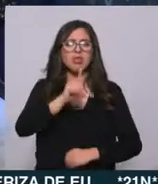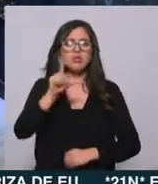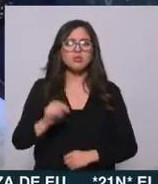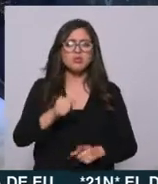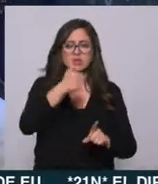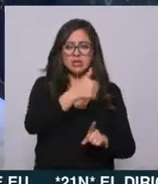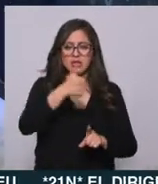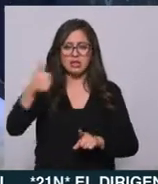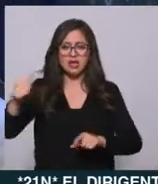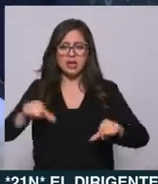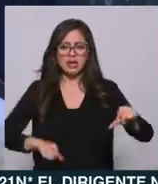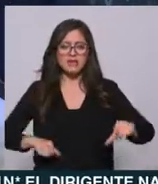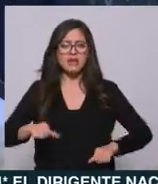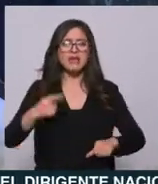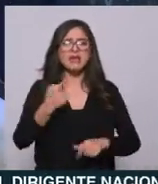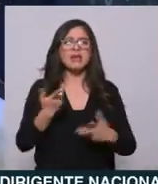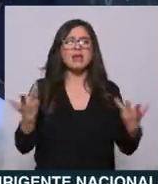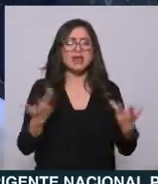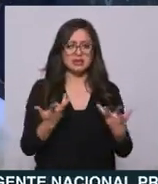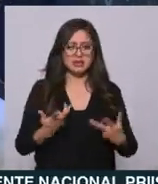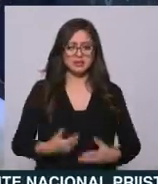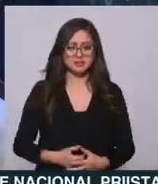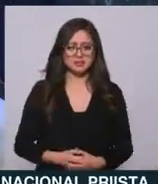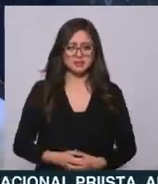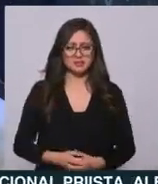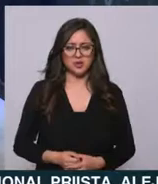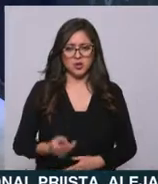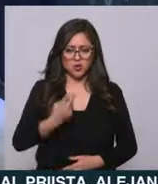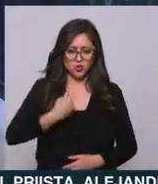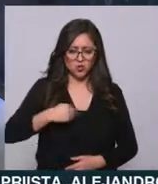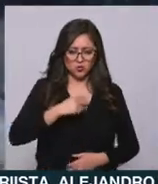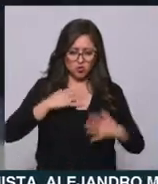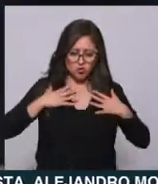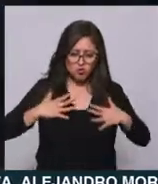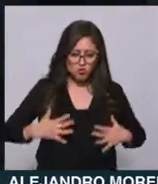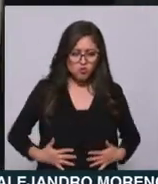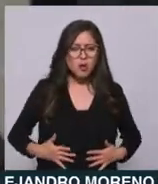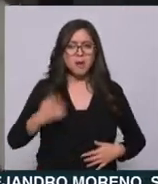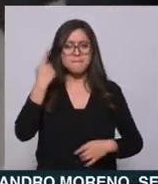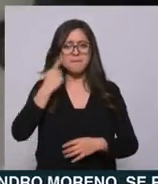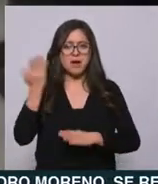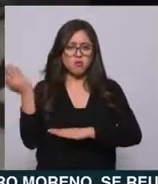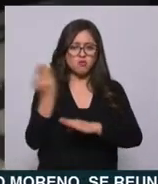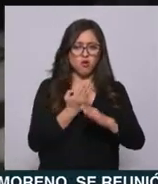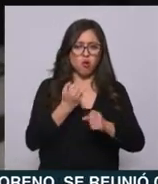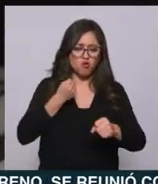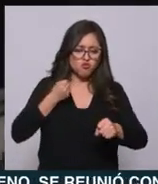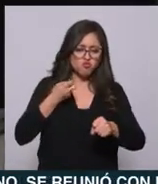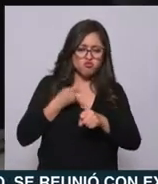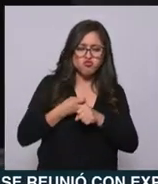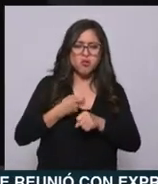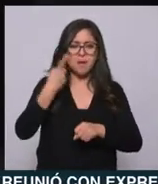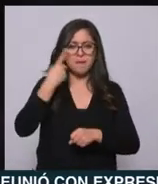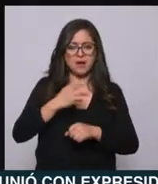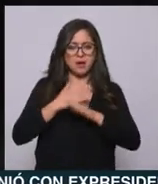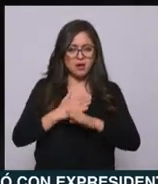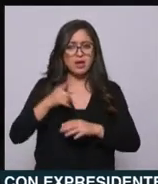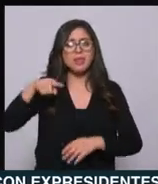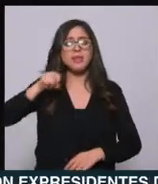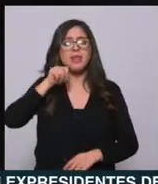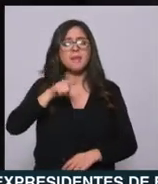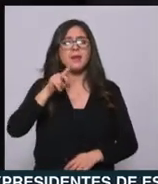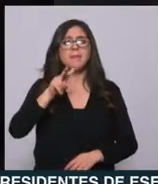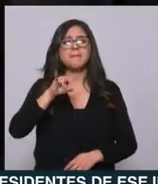cada una de las actividades. Pues estos trajes los hacemos para combate, para que puedan aguantar golpes. Allá en el festival vamos a tener villas vikingas,